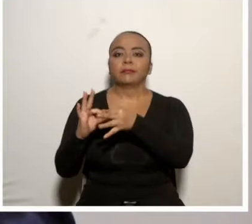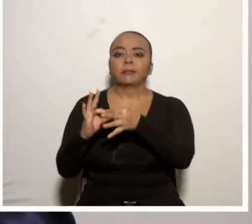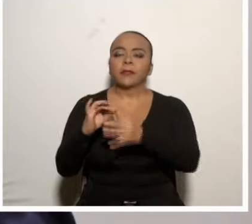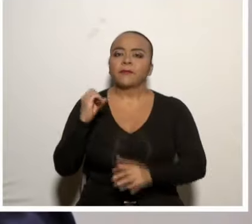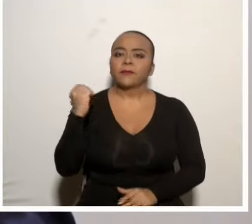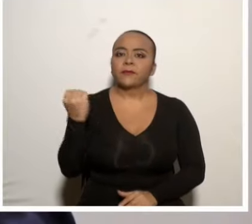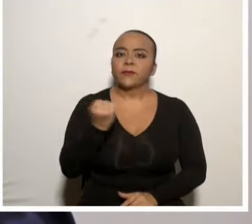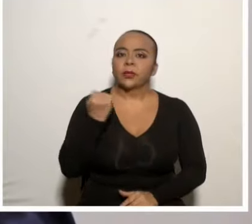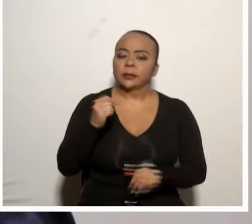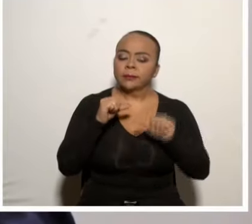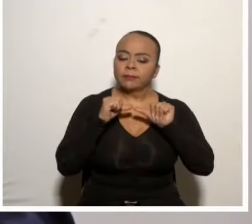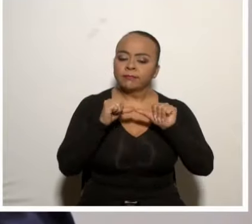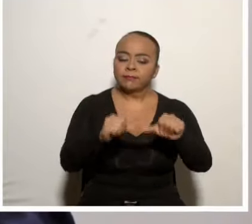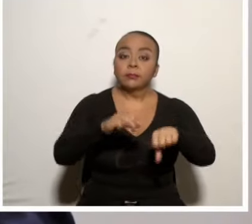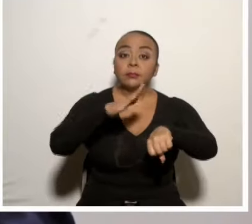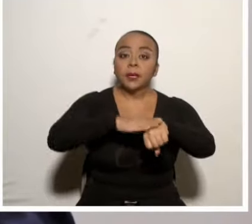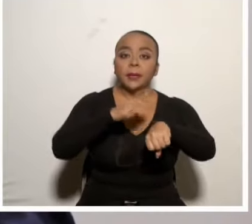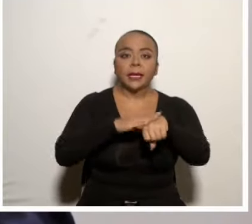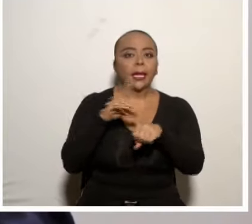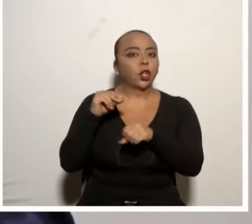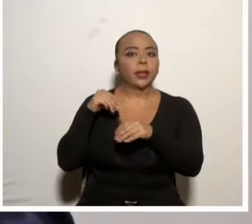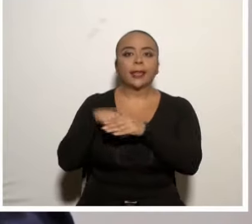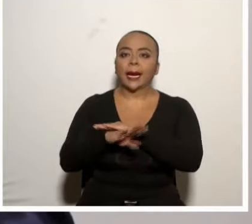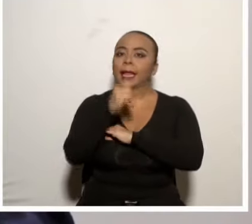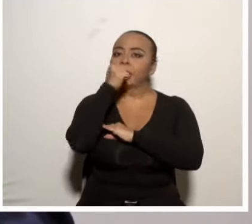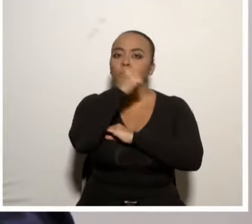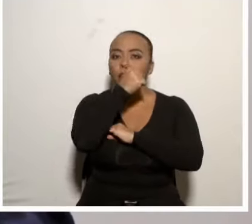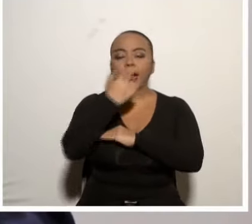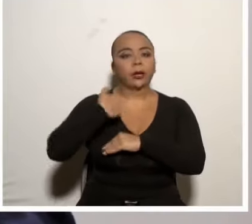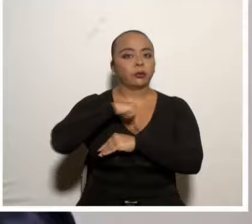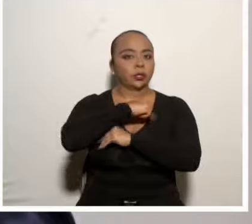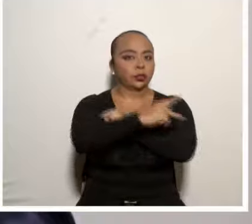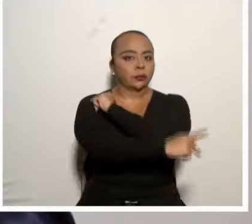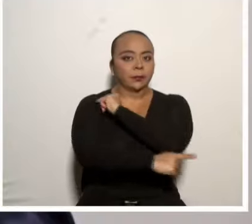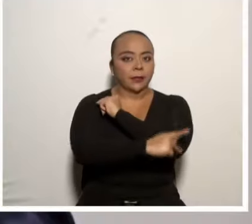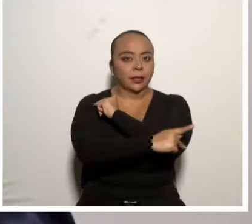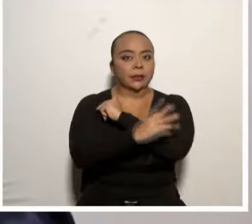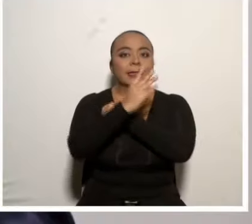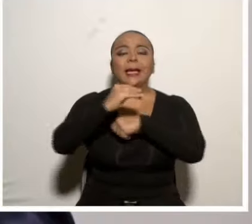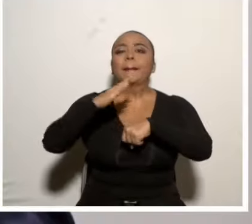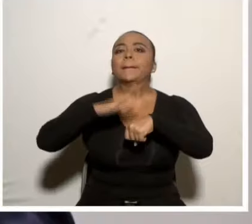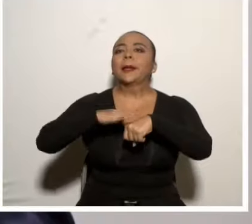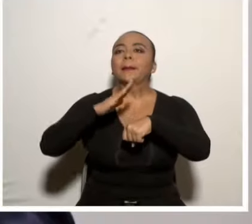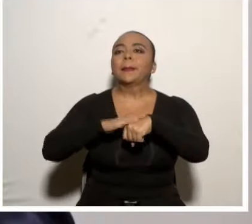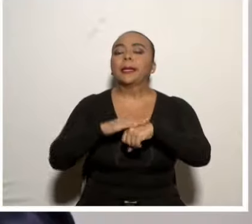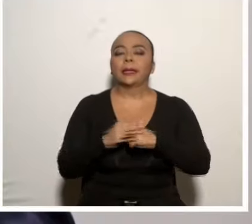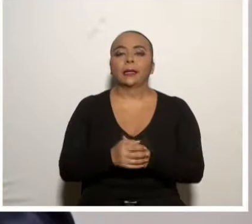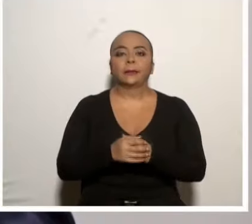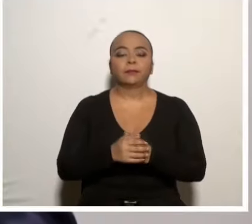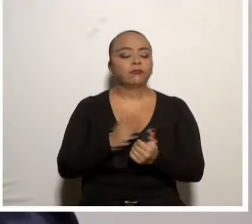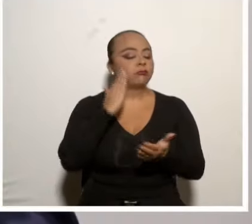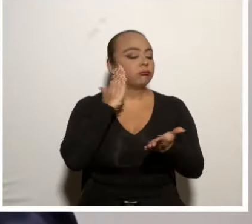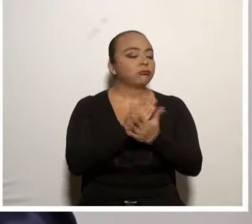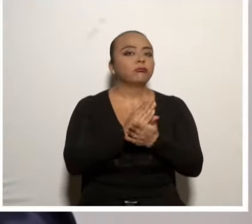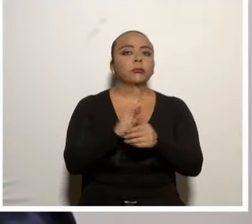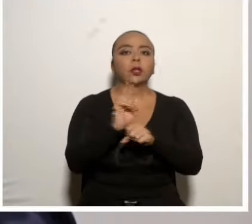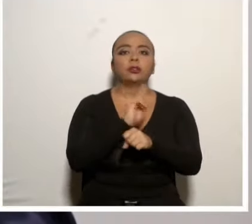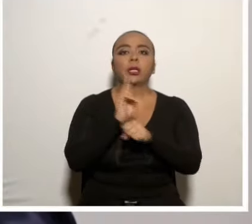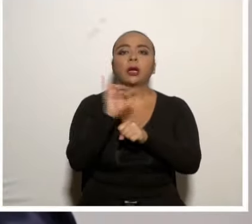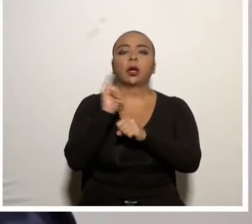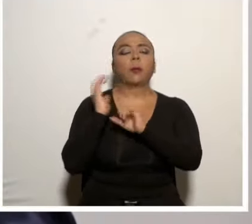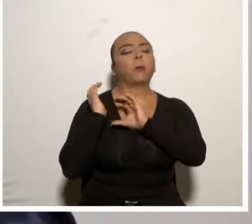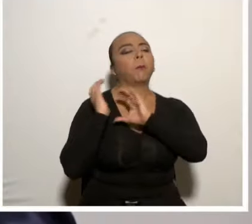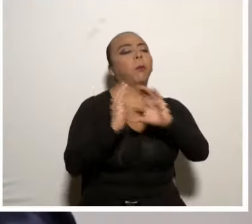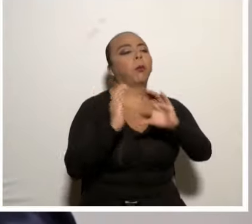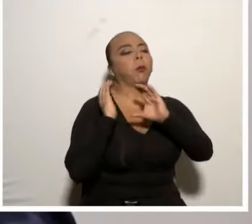intensivo, que permitía que no entrara droga a nuestro país y que permite que nos dejen de usar como bodega